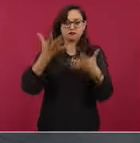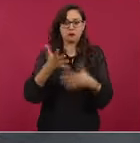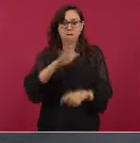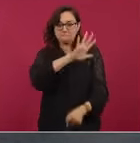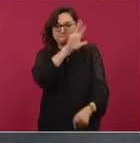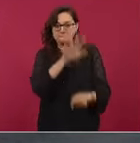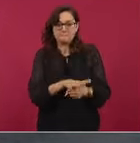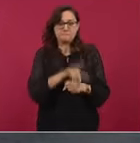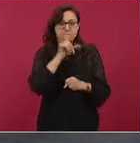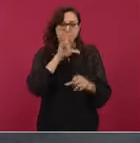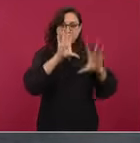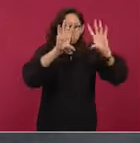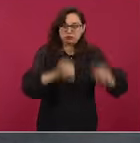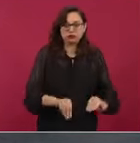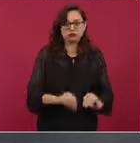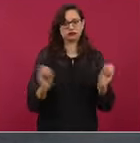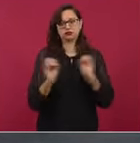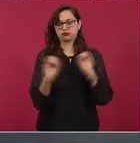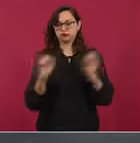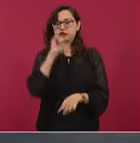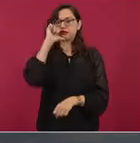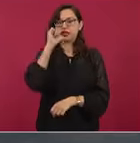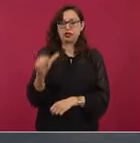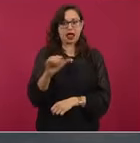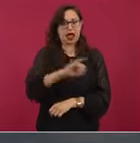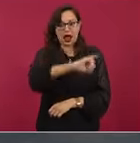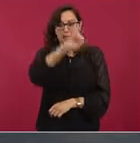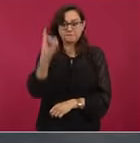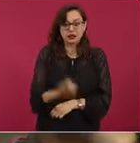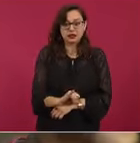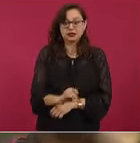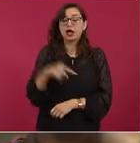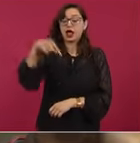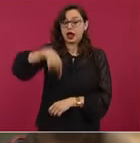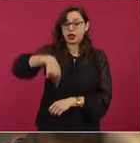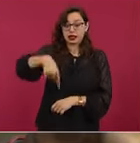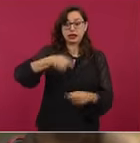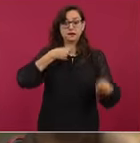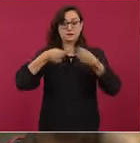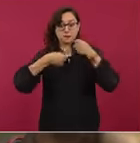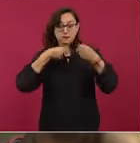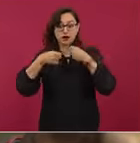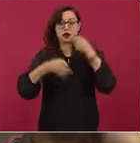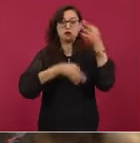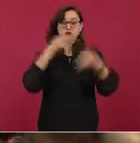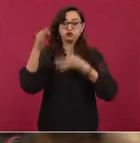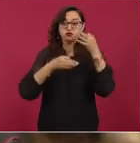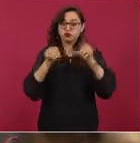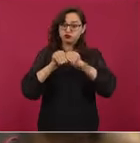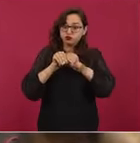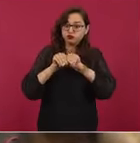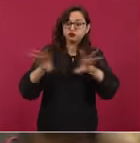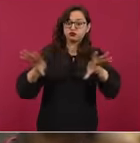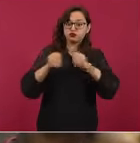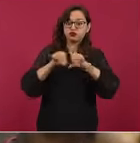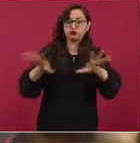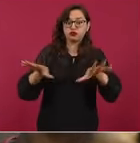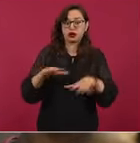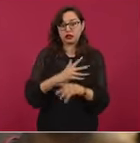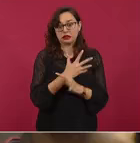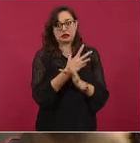comunicación. En este mismo espacio se ha hablado de periodistas y se ha mencionado medios como los que acaba usted de nombrar, que